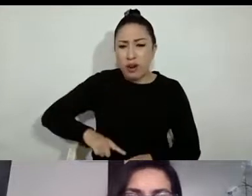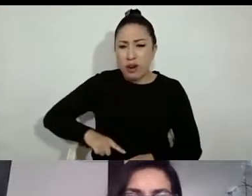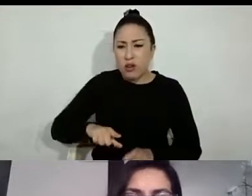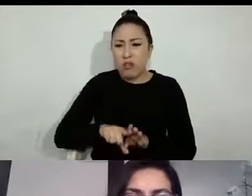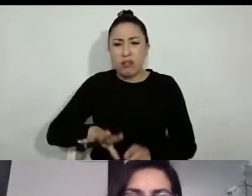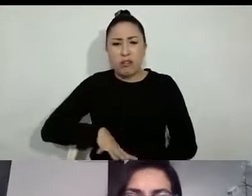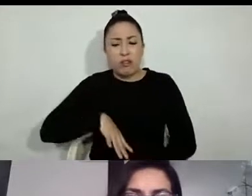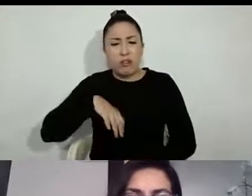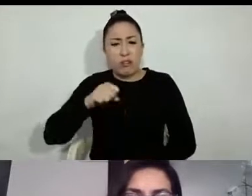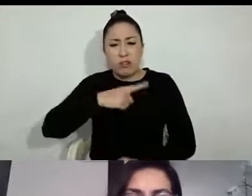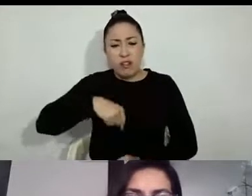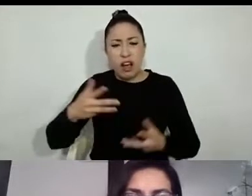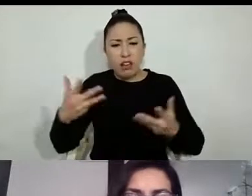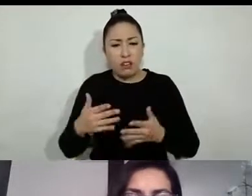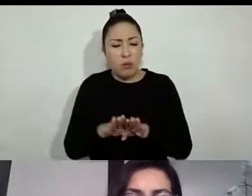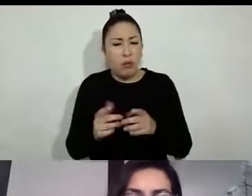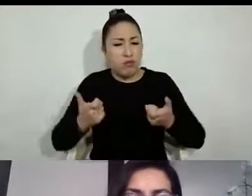fueron capaces de realizar.